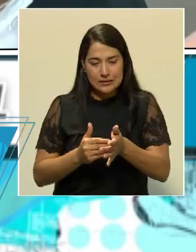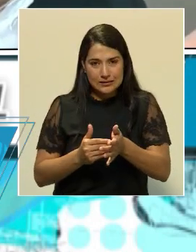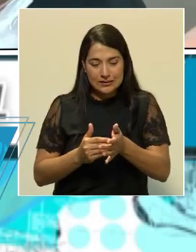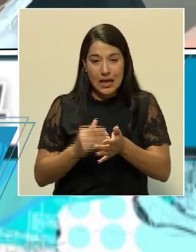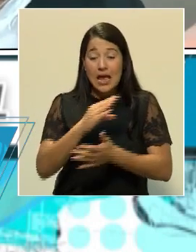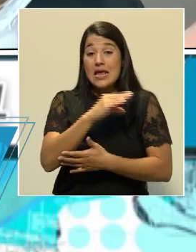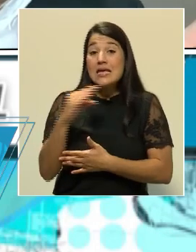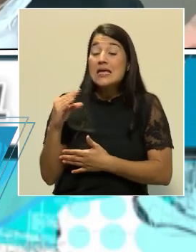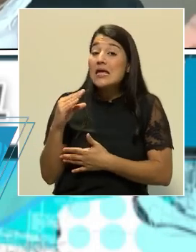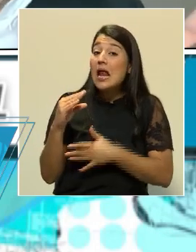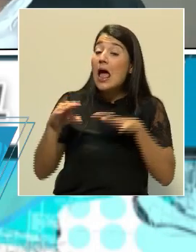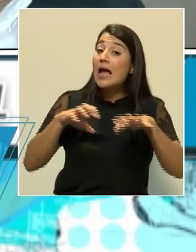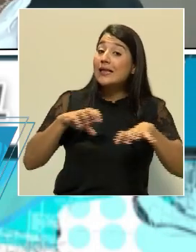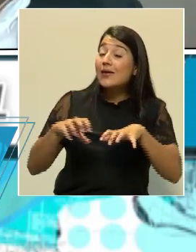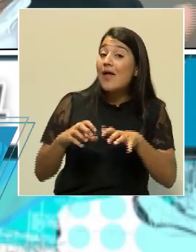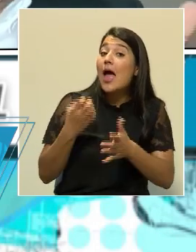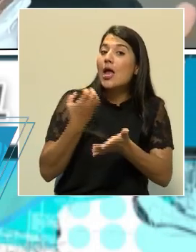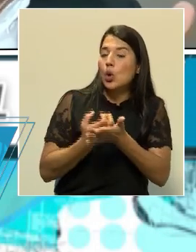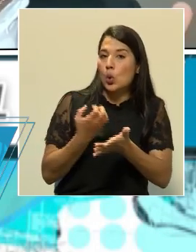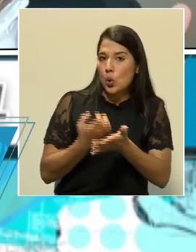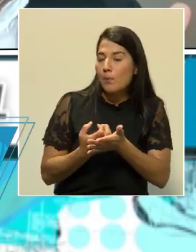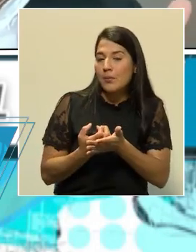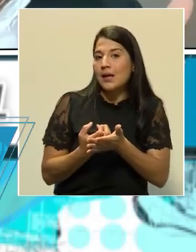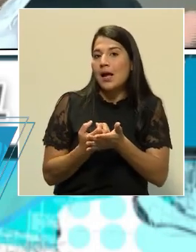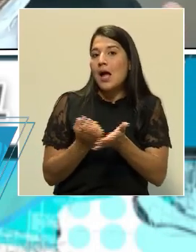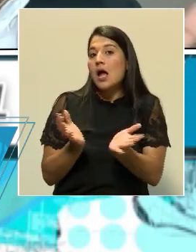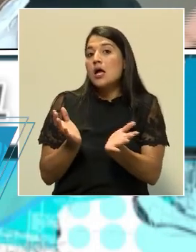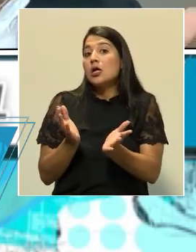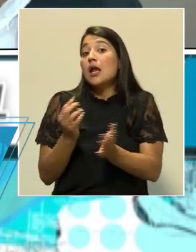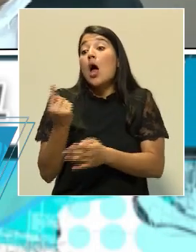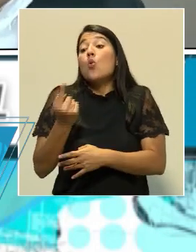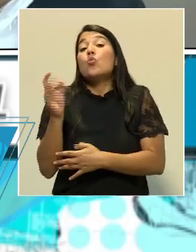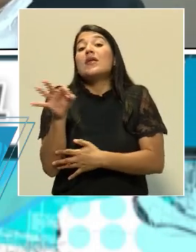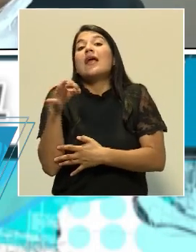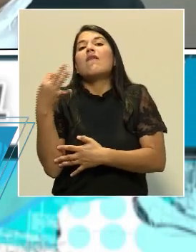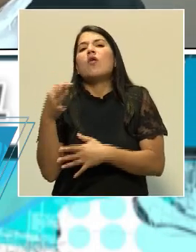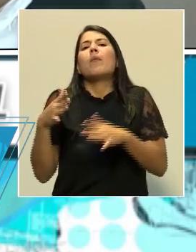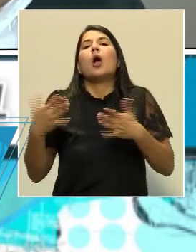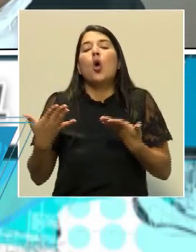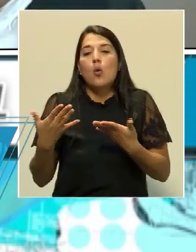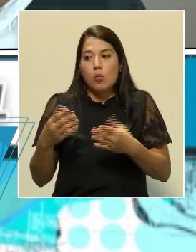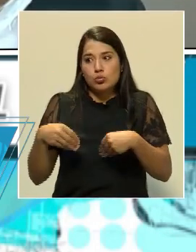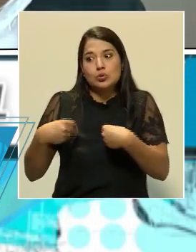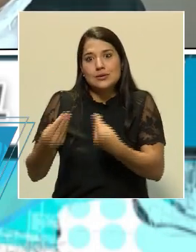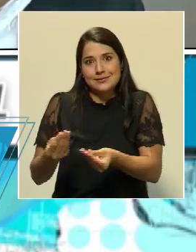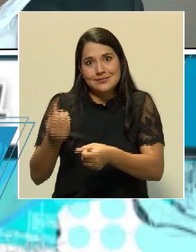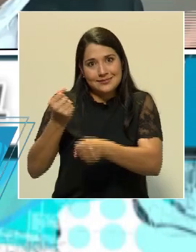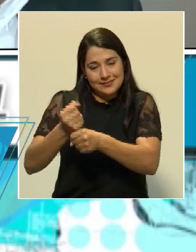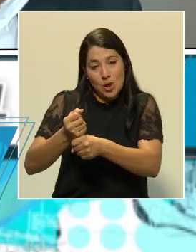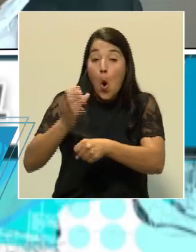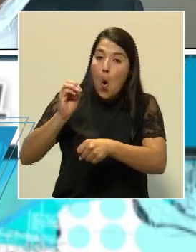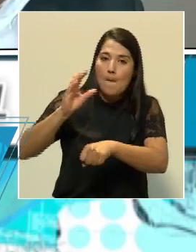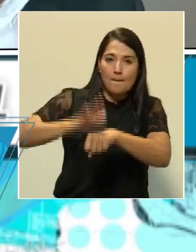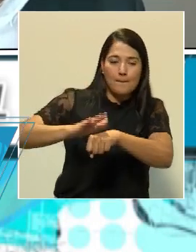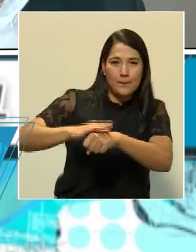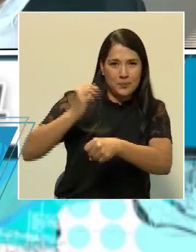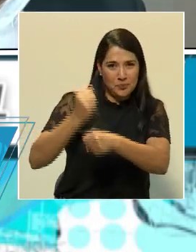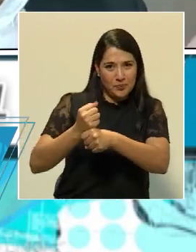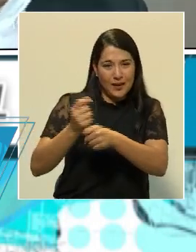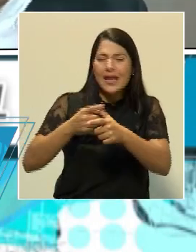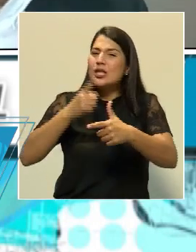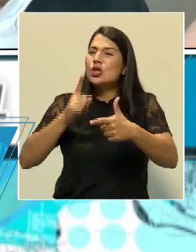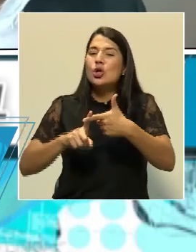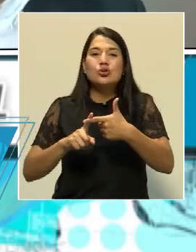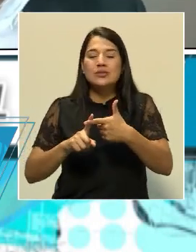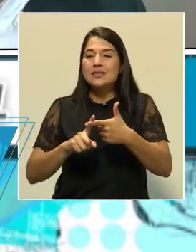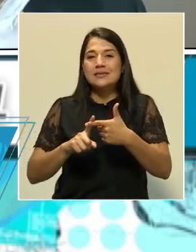y la reactivación económica no hay una forma de hacerlo más que con empleo. No es lógico